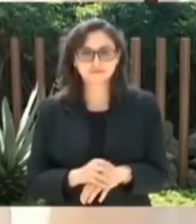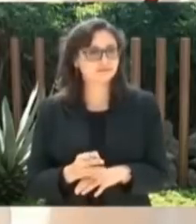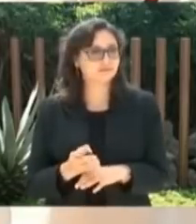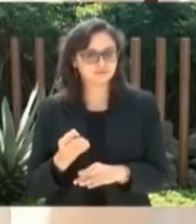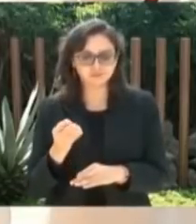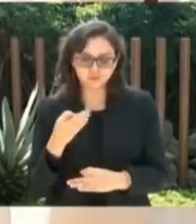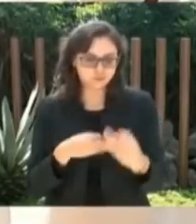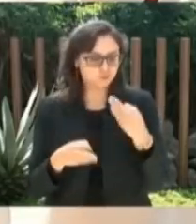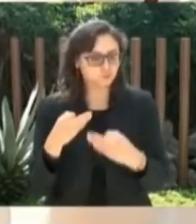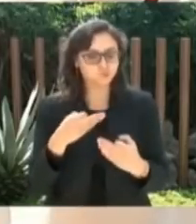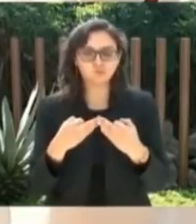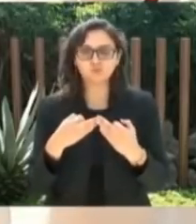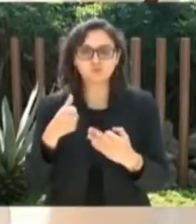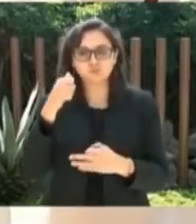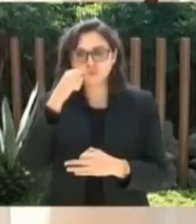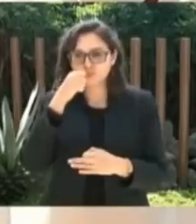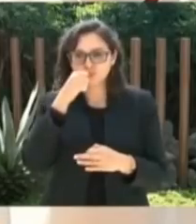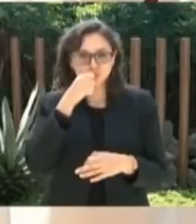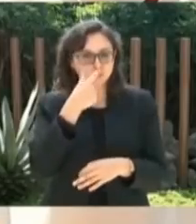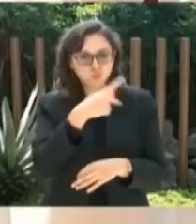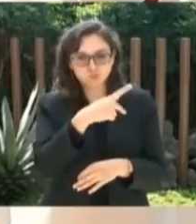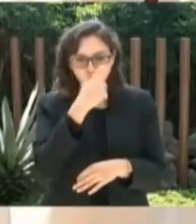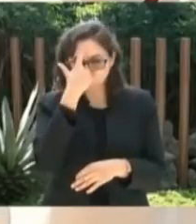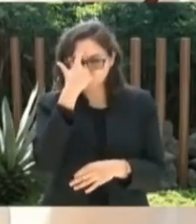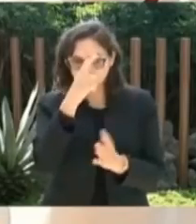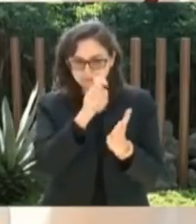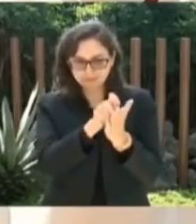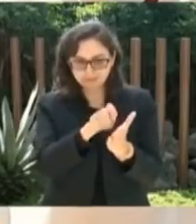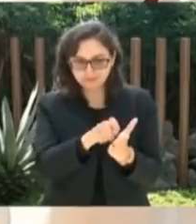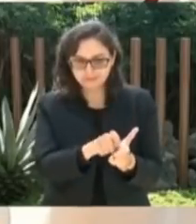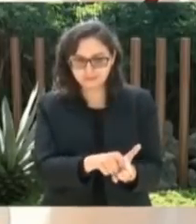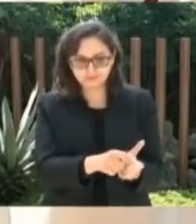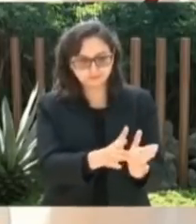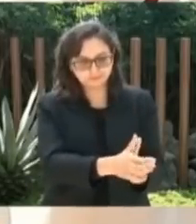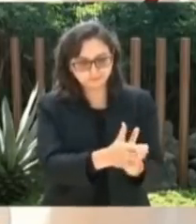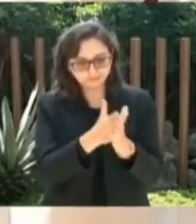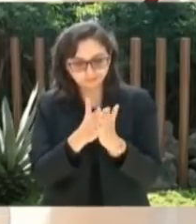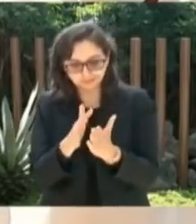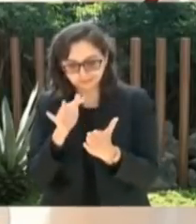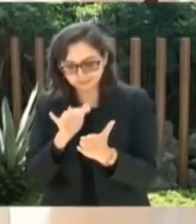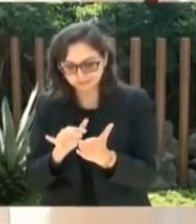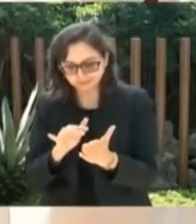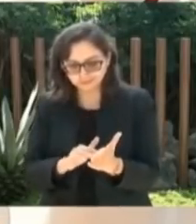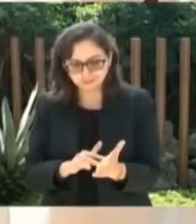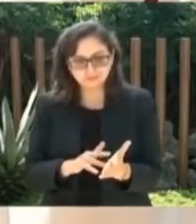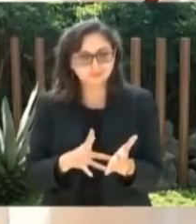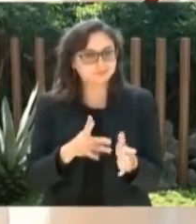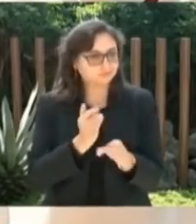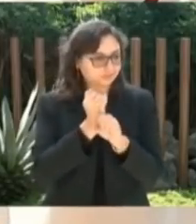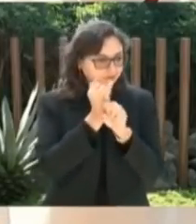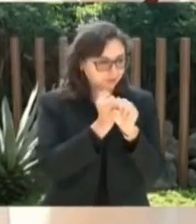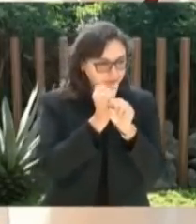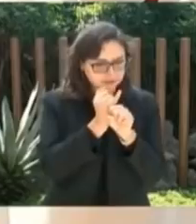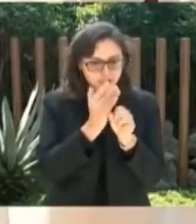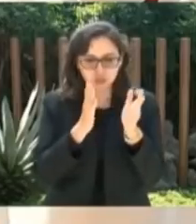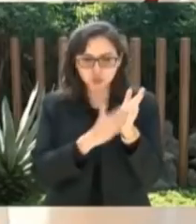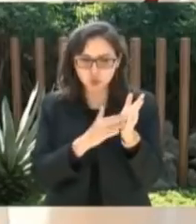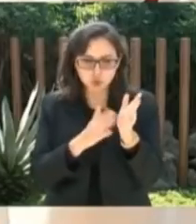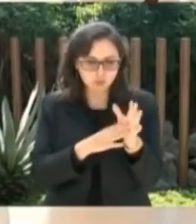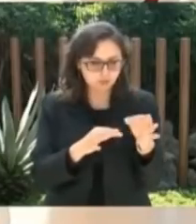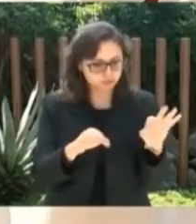recurrido a sus libros, sus investigaciones sobre los